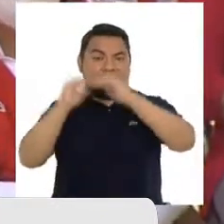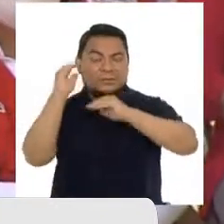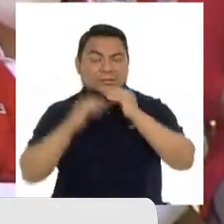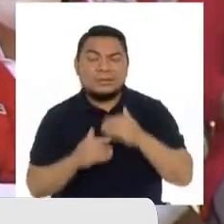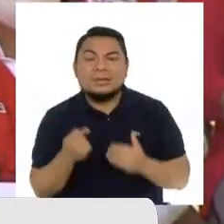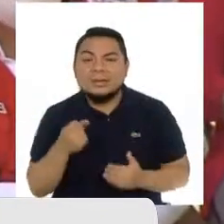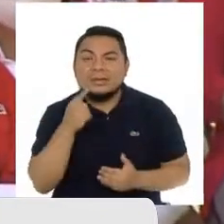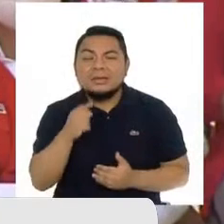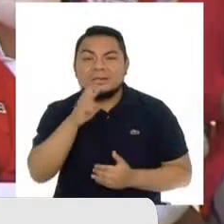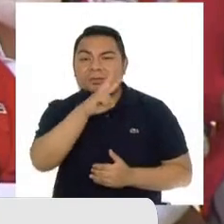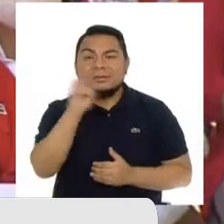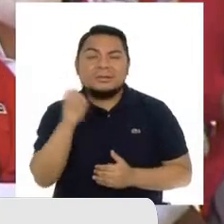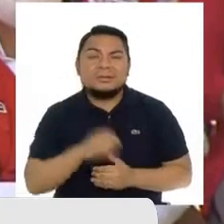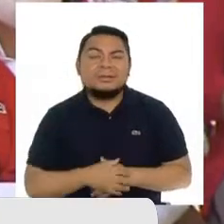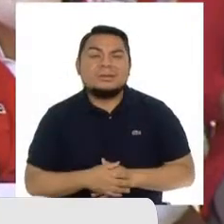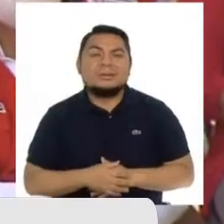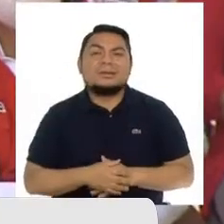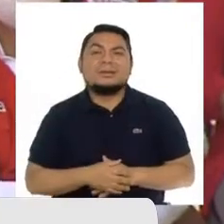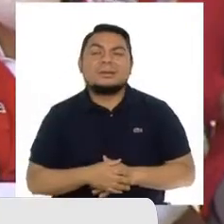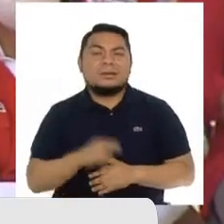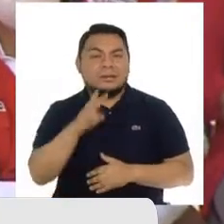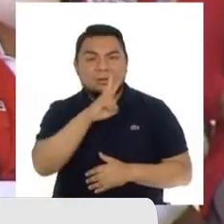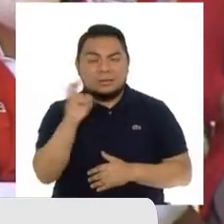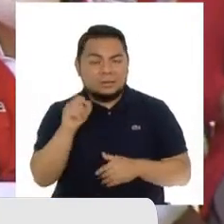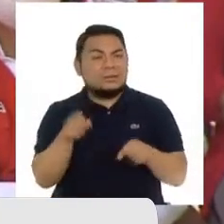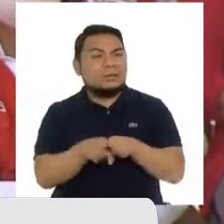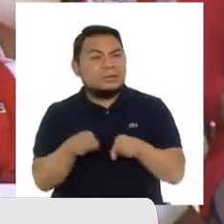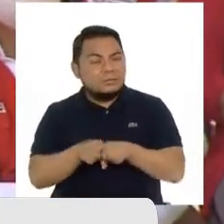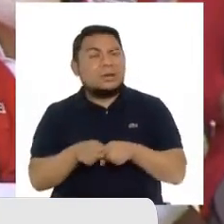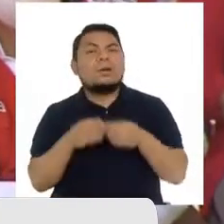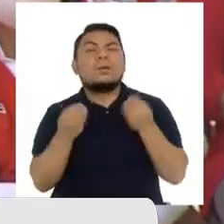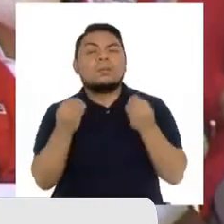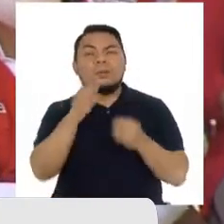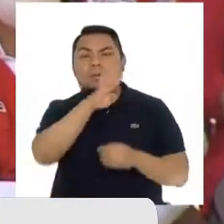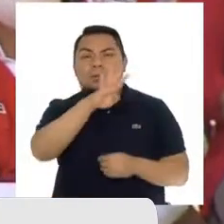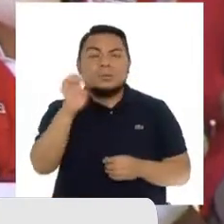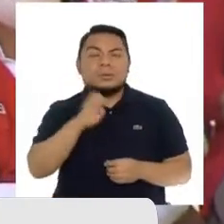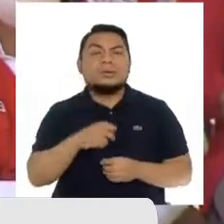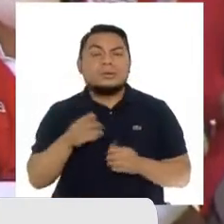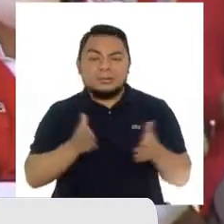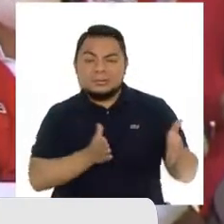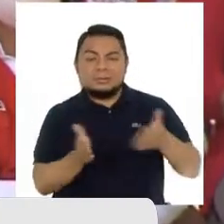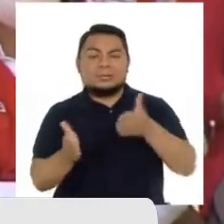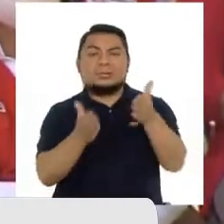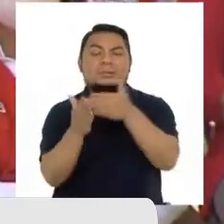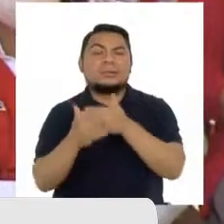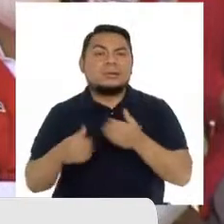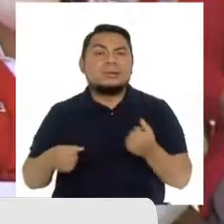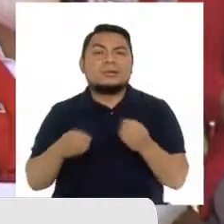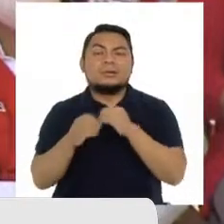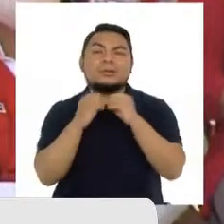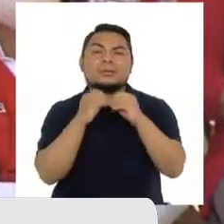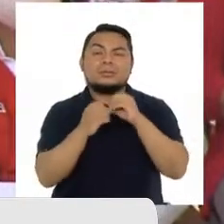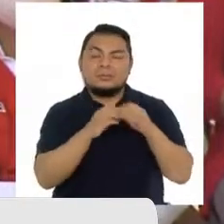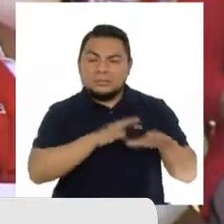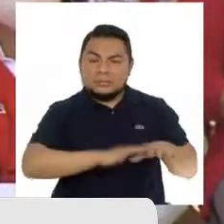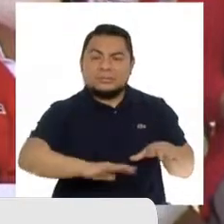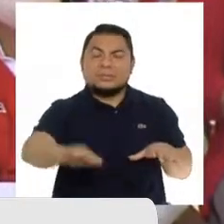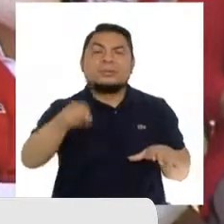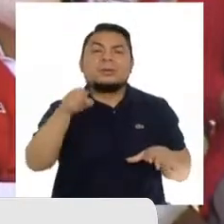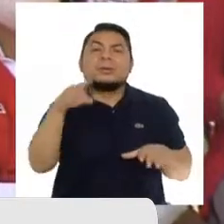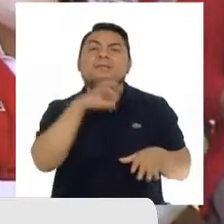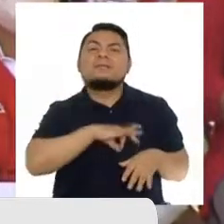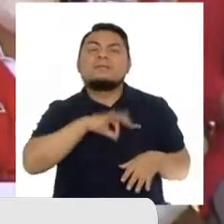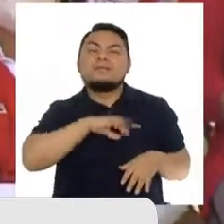200 coches así como 400 kilómetros de zanja de infiltración en